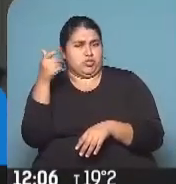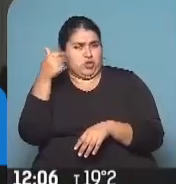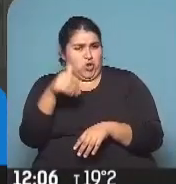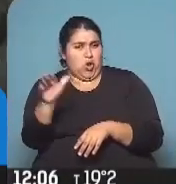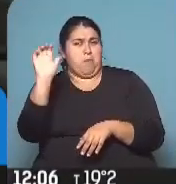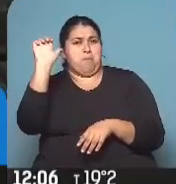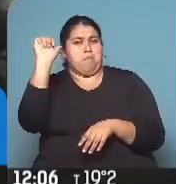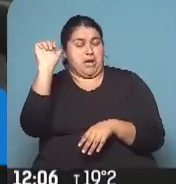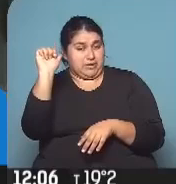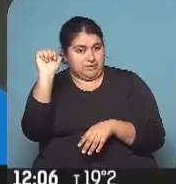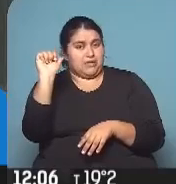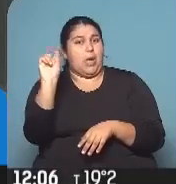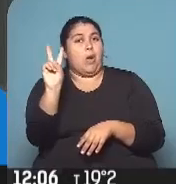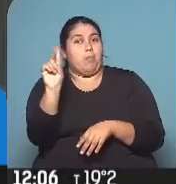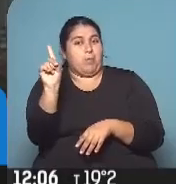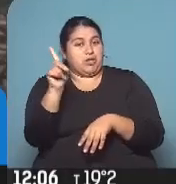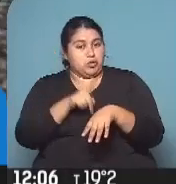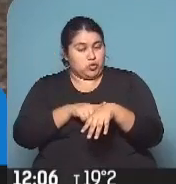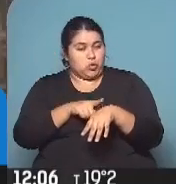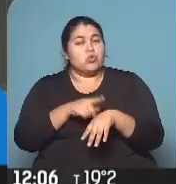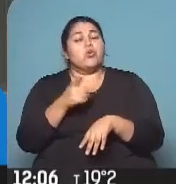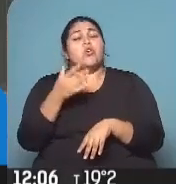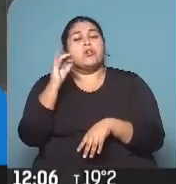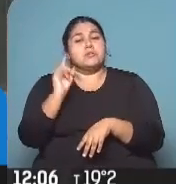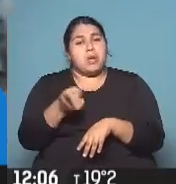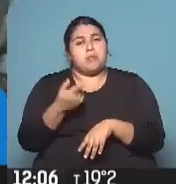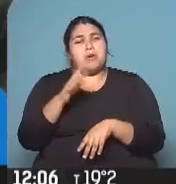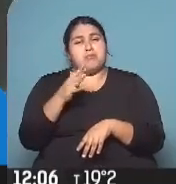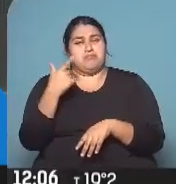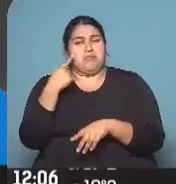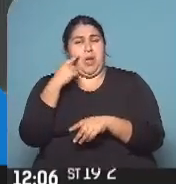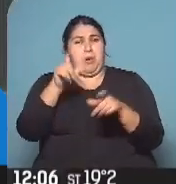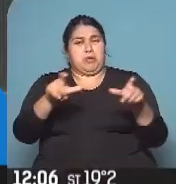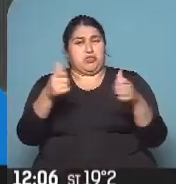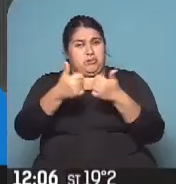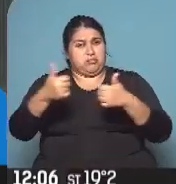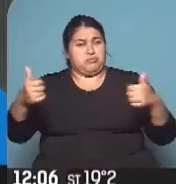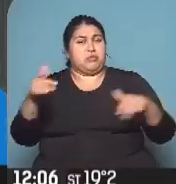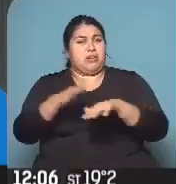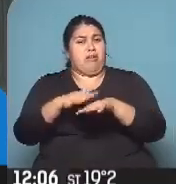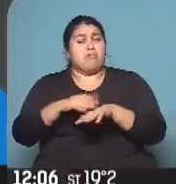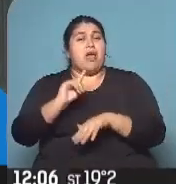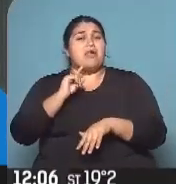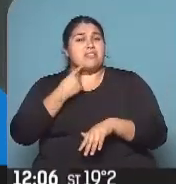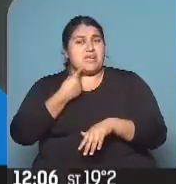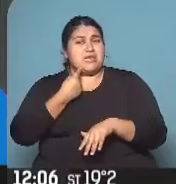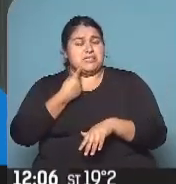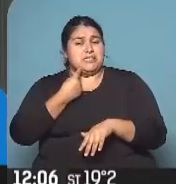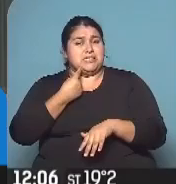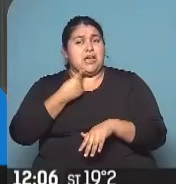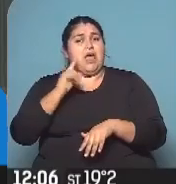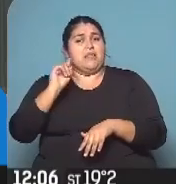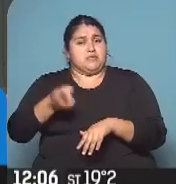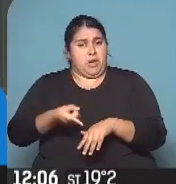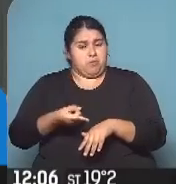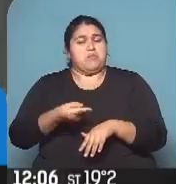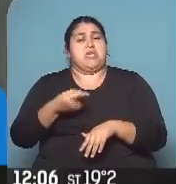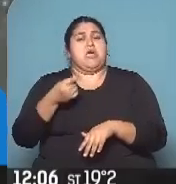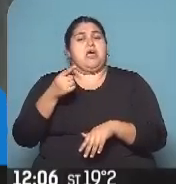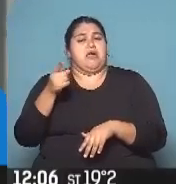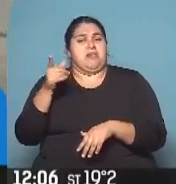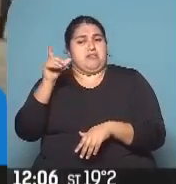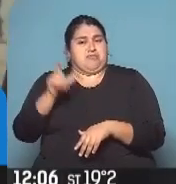el martes que viene, martes 21 de mayo, recordemos, con 13 imputados, entre los cuales se encuentra la expresidente y actual senadora Cristina Fernández de